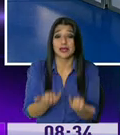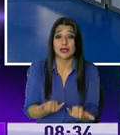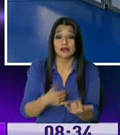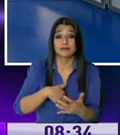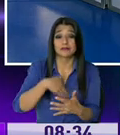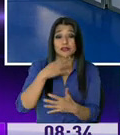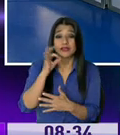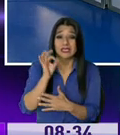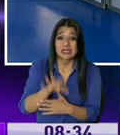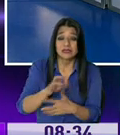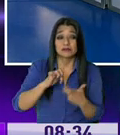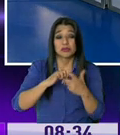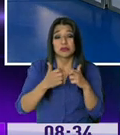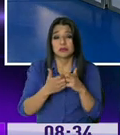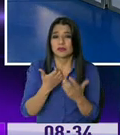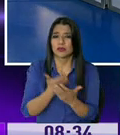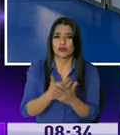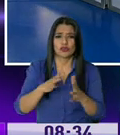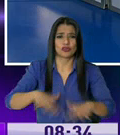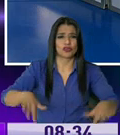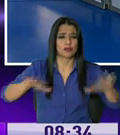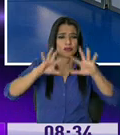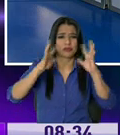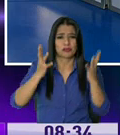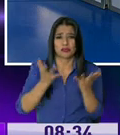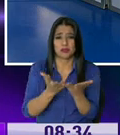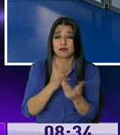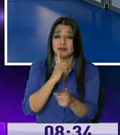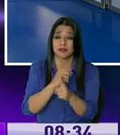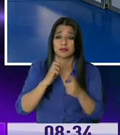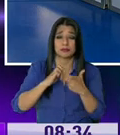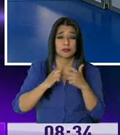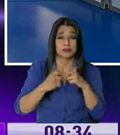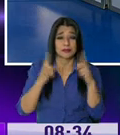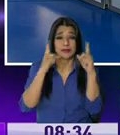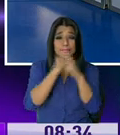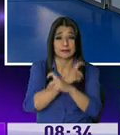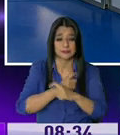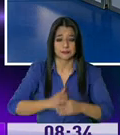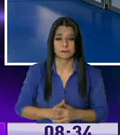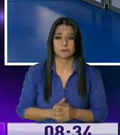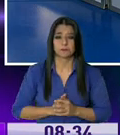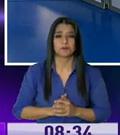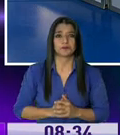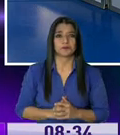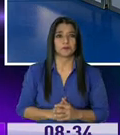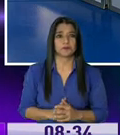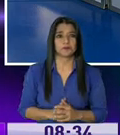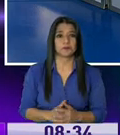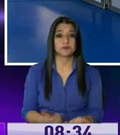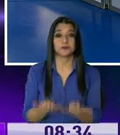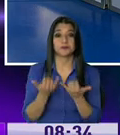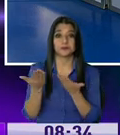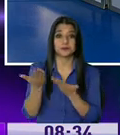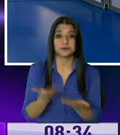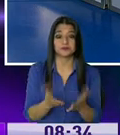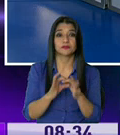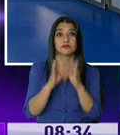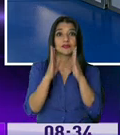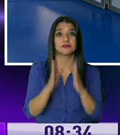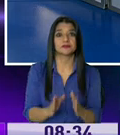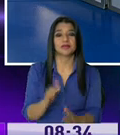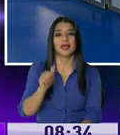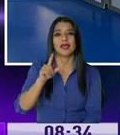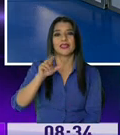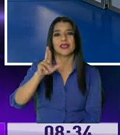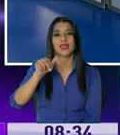y esa crisis económica, está golpeando fuerte y galopeante a muchos, muchos hogares. Bueno, ahí vamos a darle paso entonces a nuestra compañera Adriana